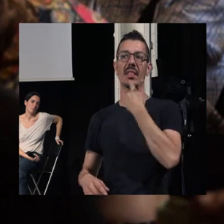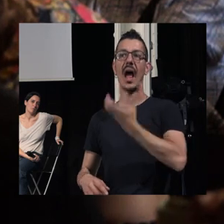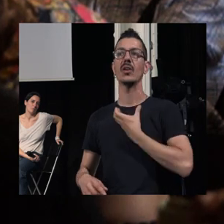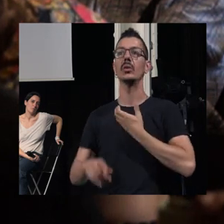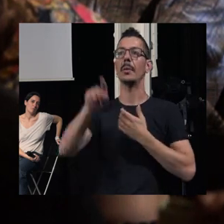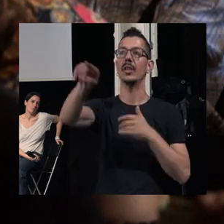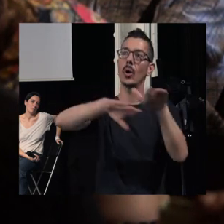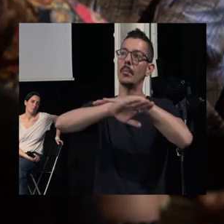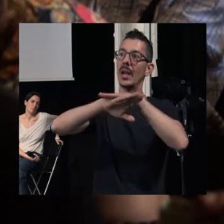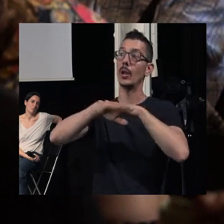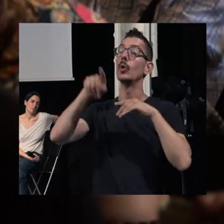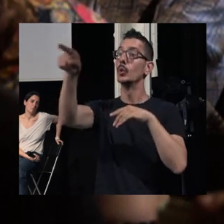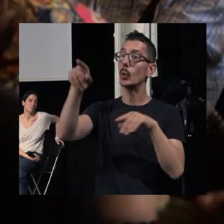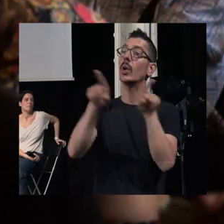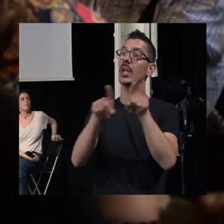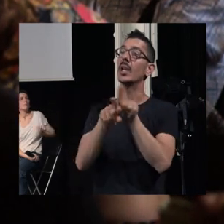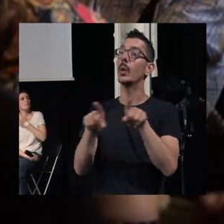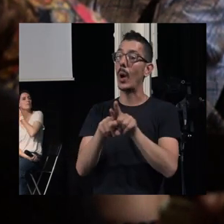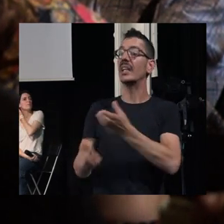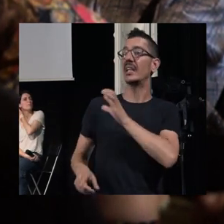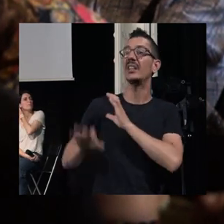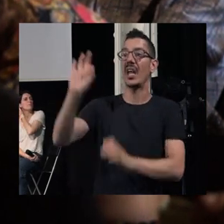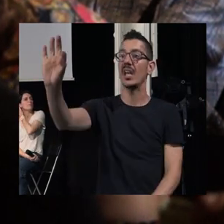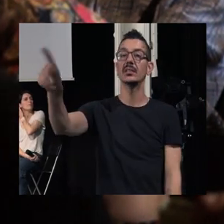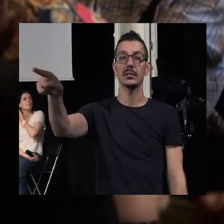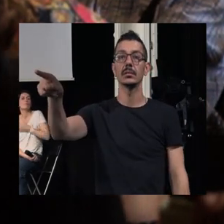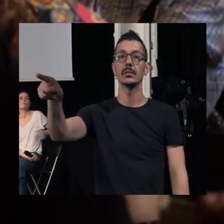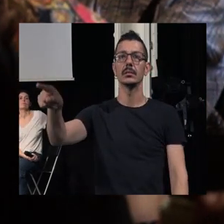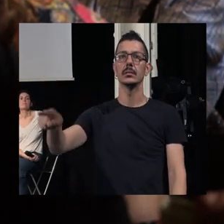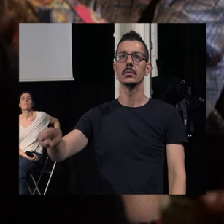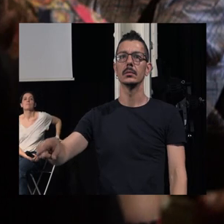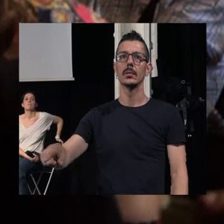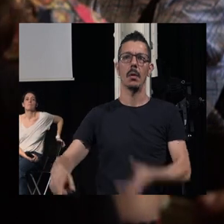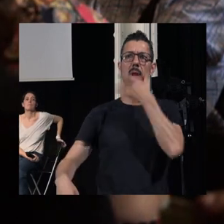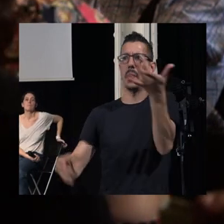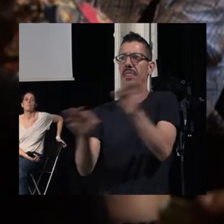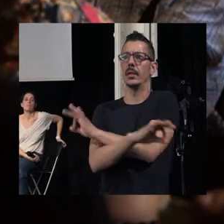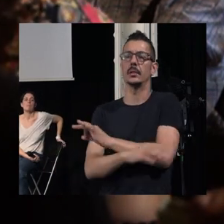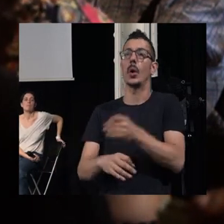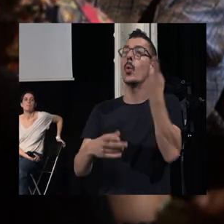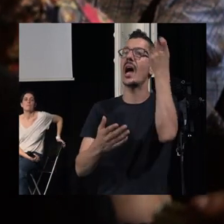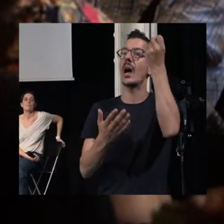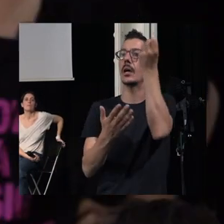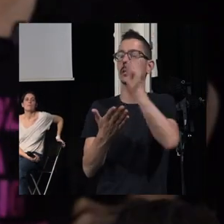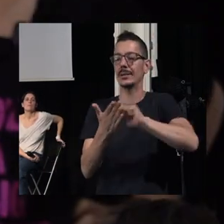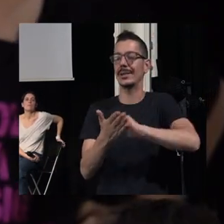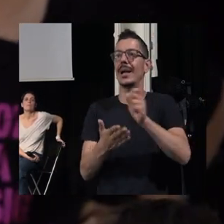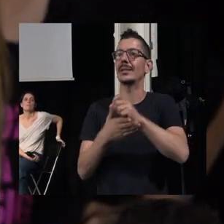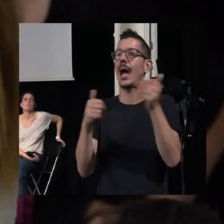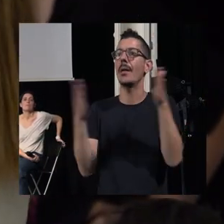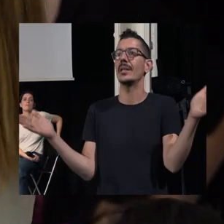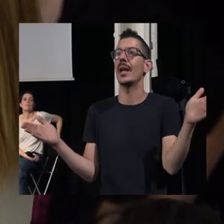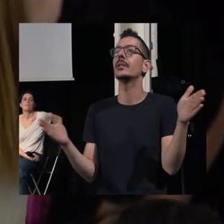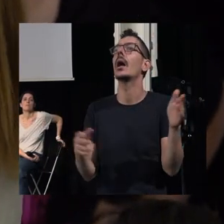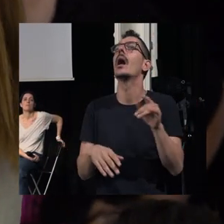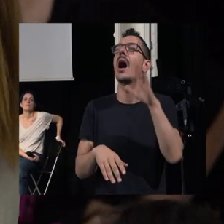que es nuestro proxeneta. Y hay que decirlo sin complejos. Nosotras ya lo hicimos hace muchos años en una carta abierta a Felip Puig. Le